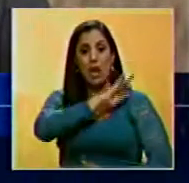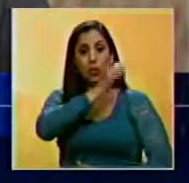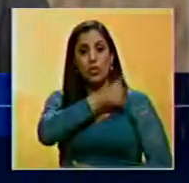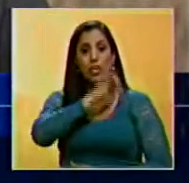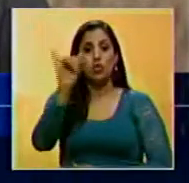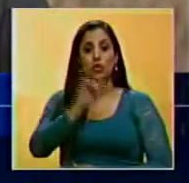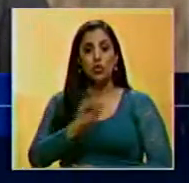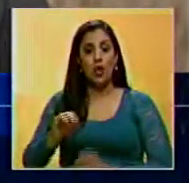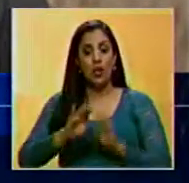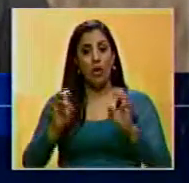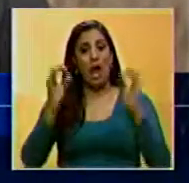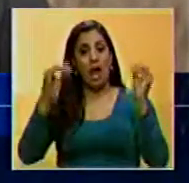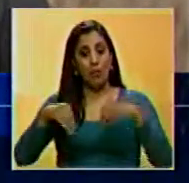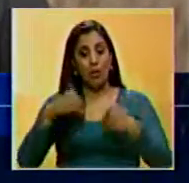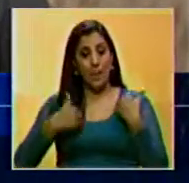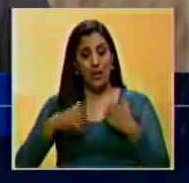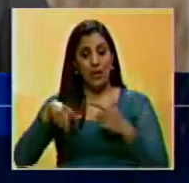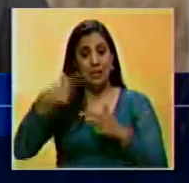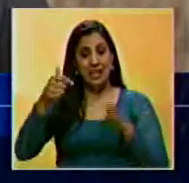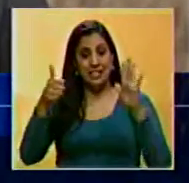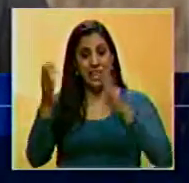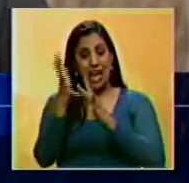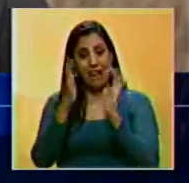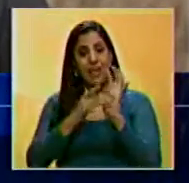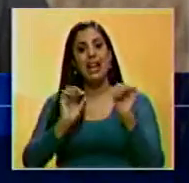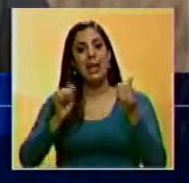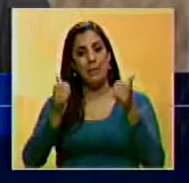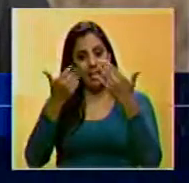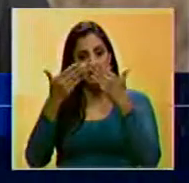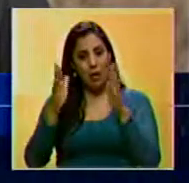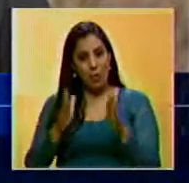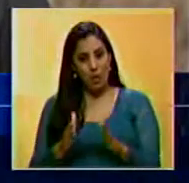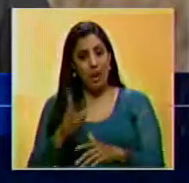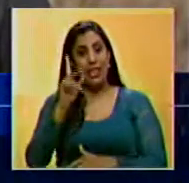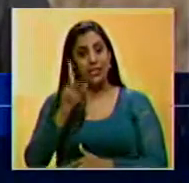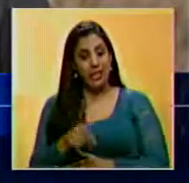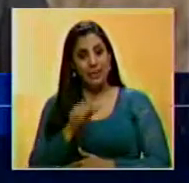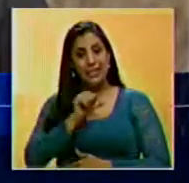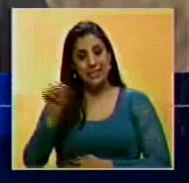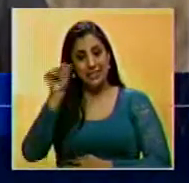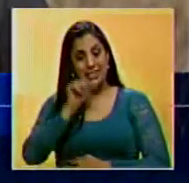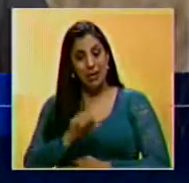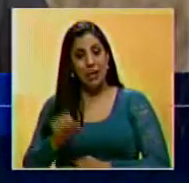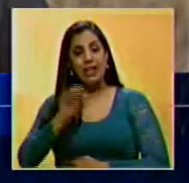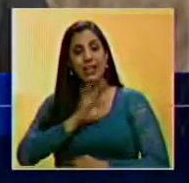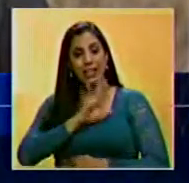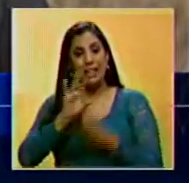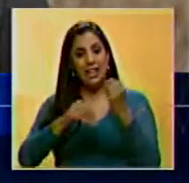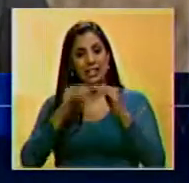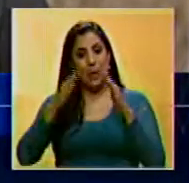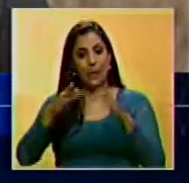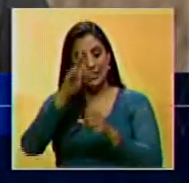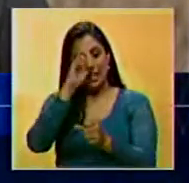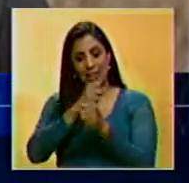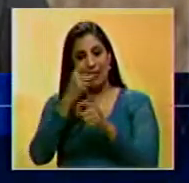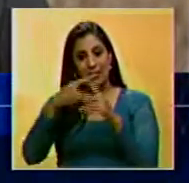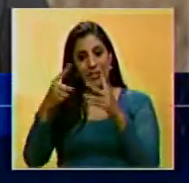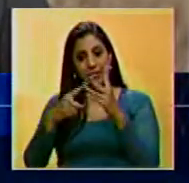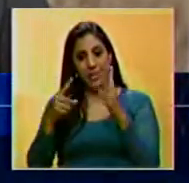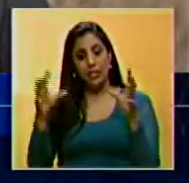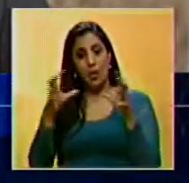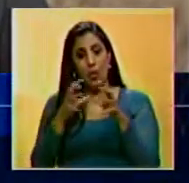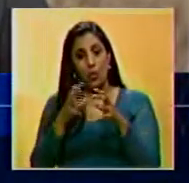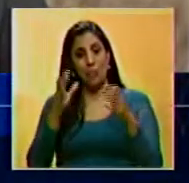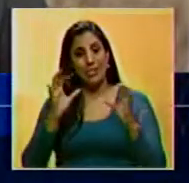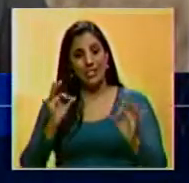se acordó que para este miércoles 6 de abril se estarán reiniciando las actividades. También semanalmente se llevarán a cabo mesas de trabajo con los distintos cuerpos de